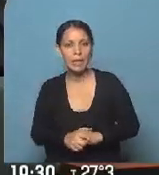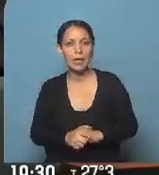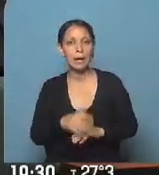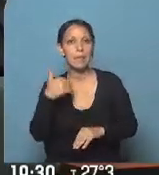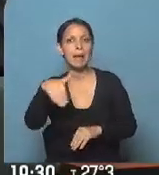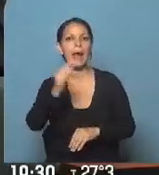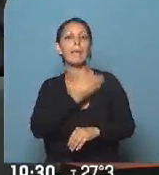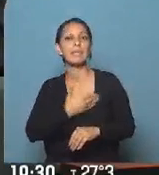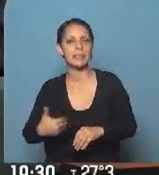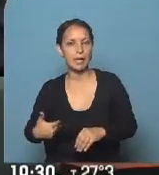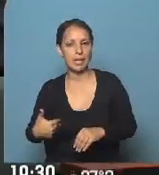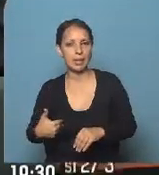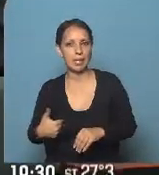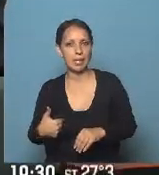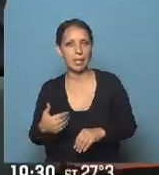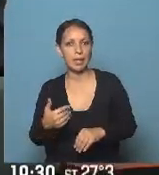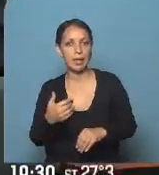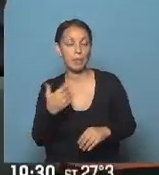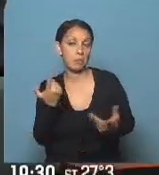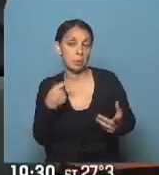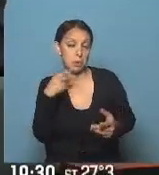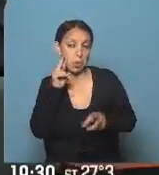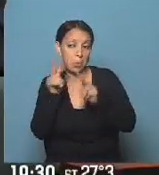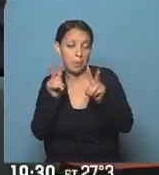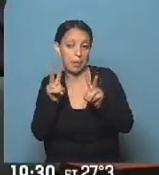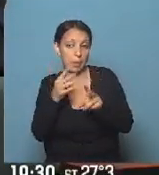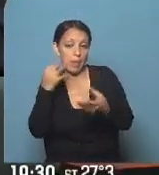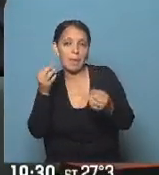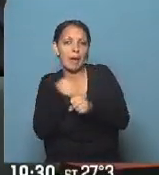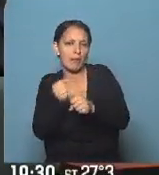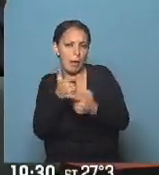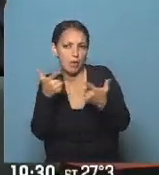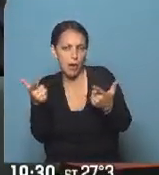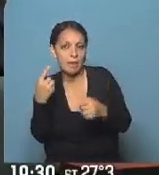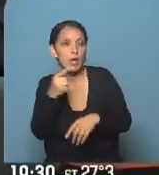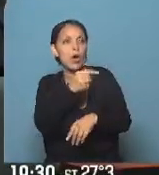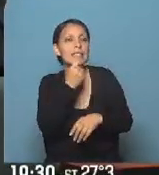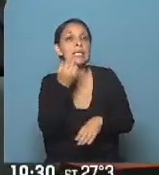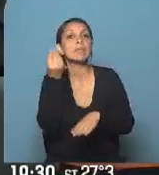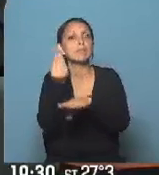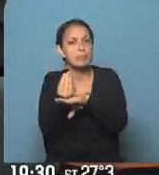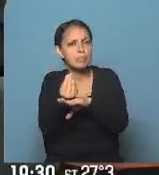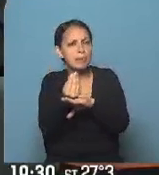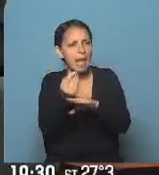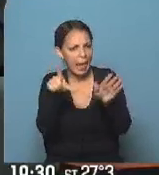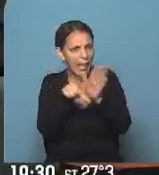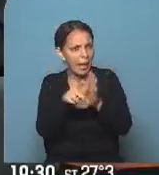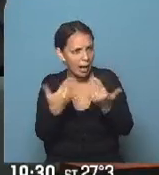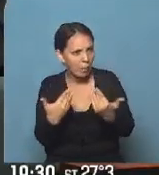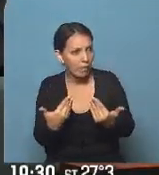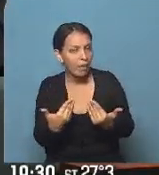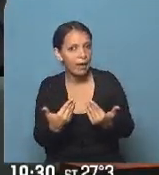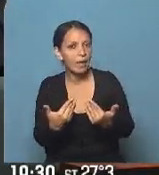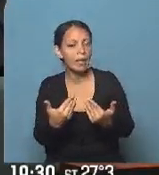a presidenta por los pequeños indicios que uno puede llegar a tener, porque no hay nada confirmado. Y en el caso de que lo haga, ¿legalmente se puede hacer algo o sería un caso